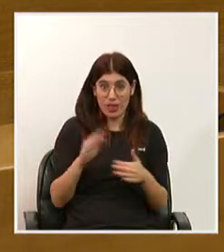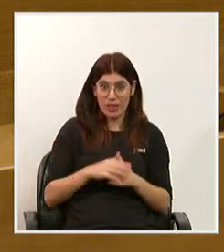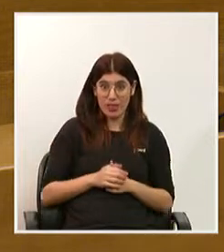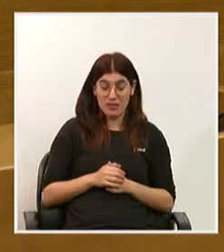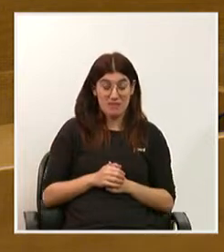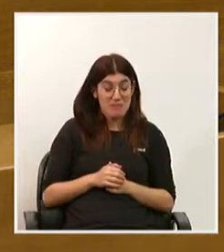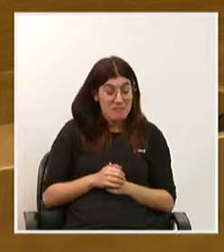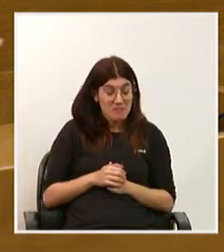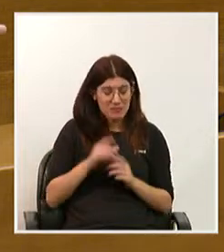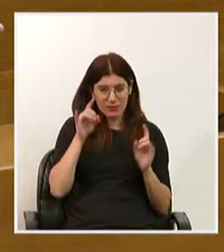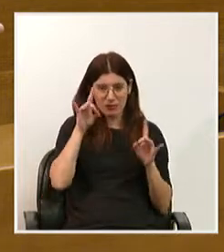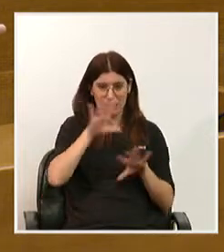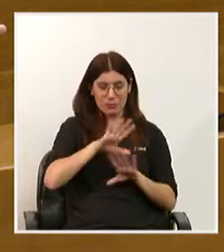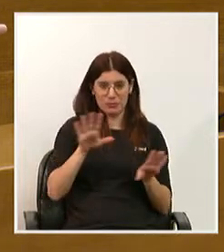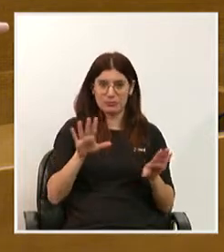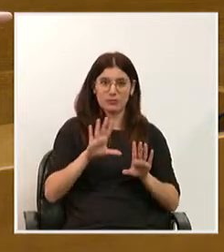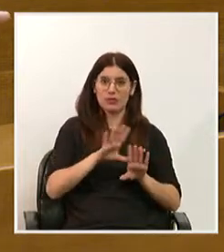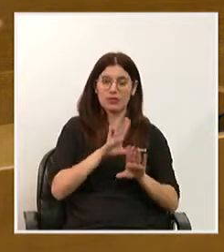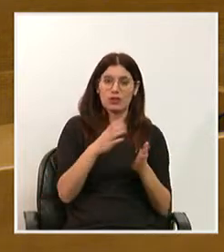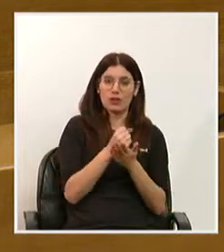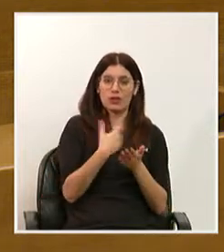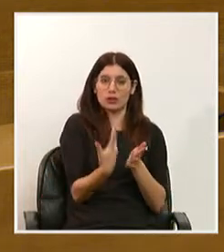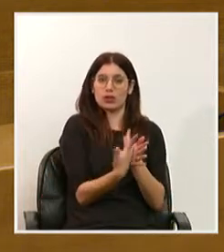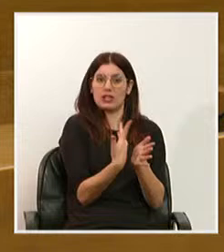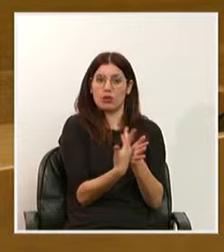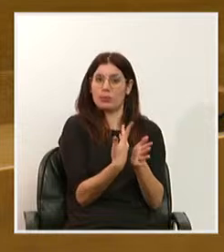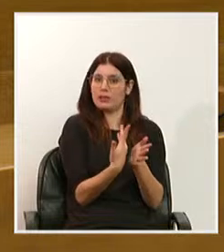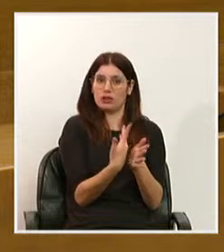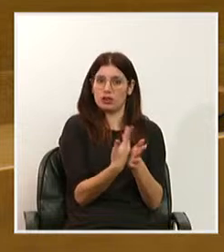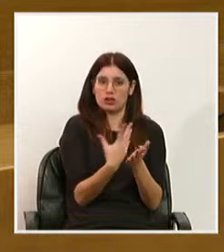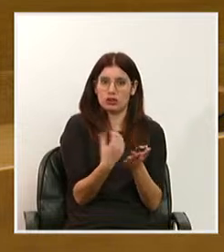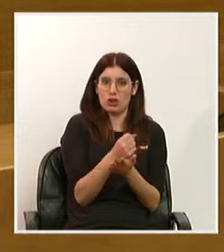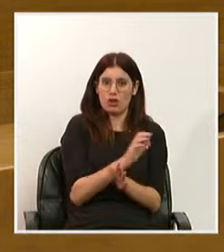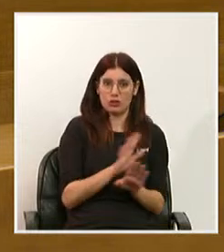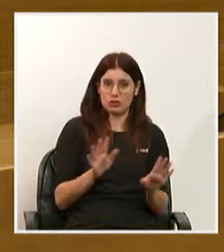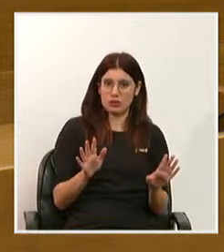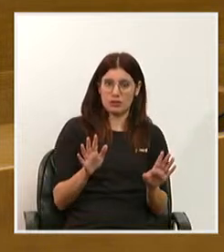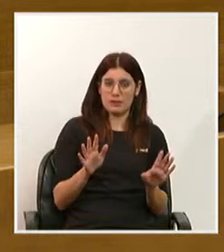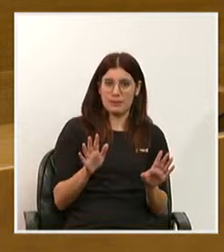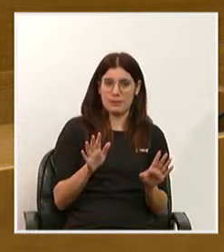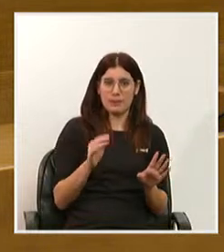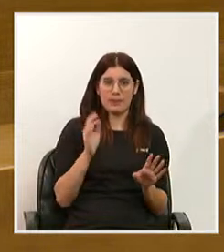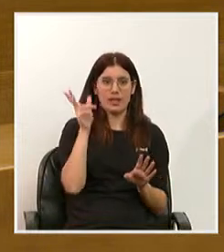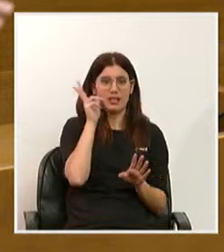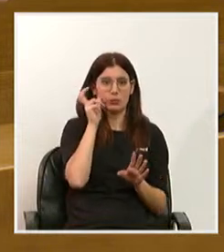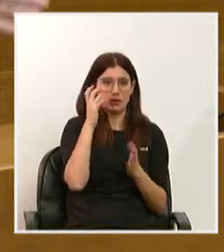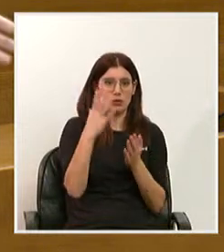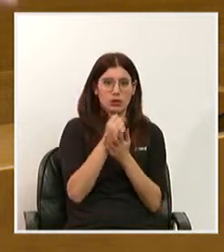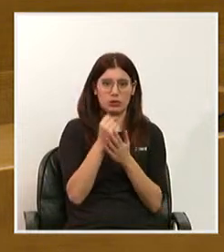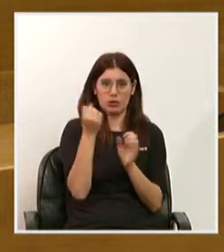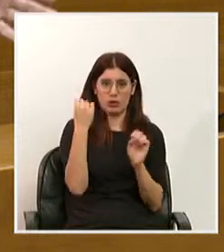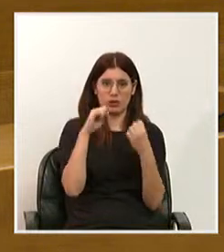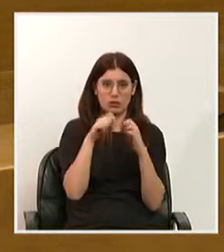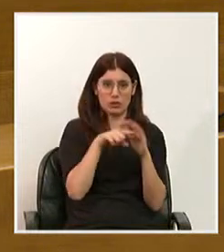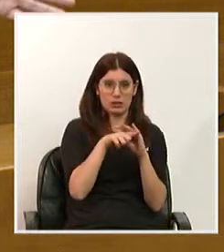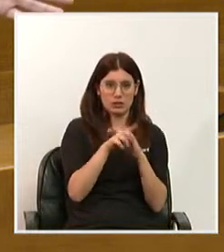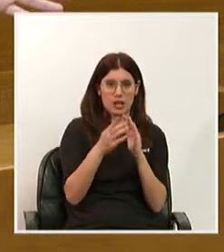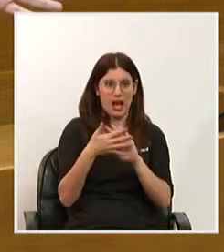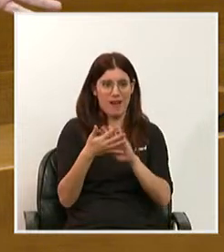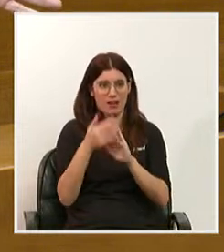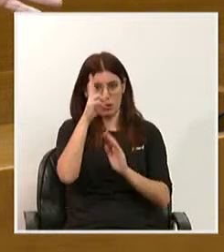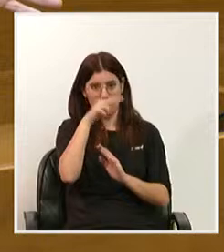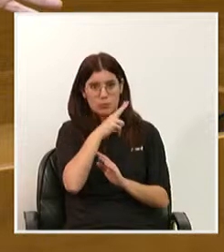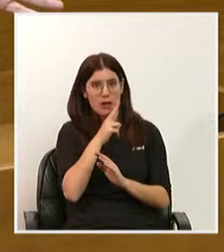todo son los argumentos son los argumentos rigor hemos escuchado todos los actores hablen con los padres